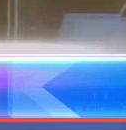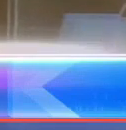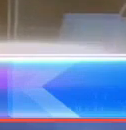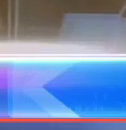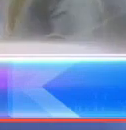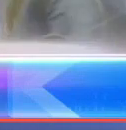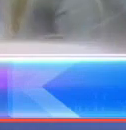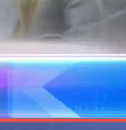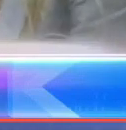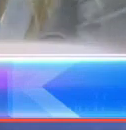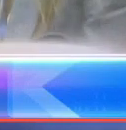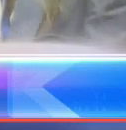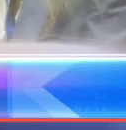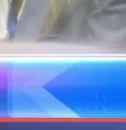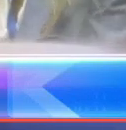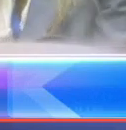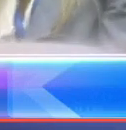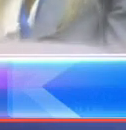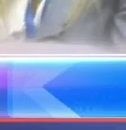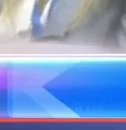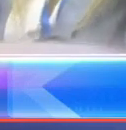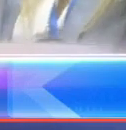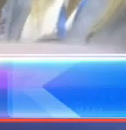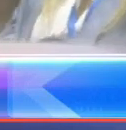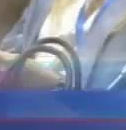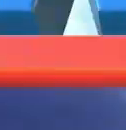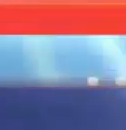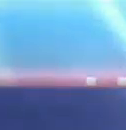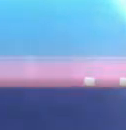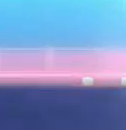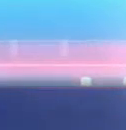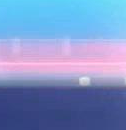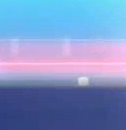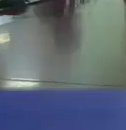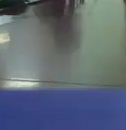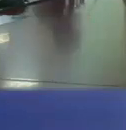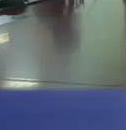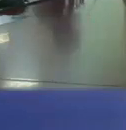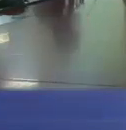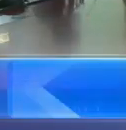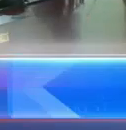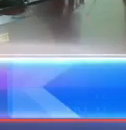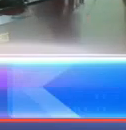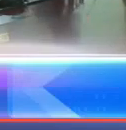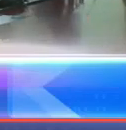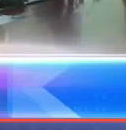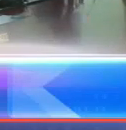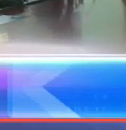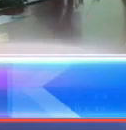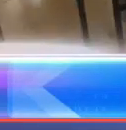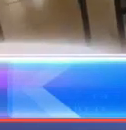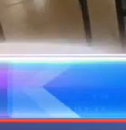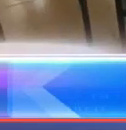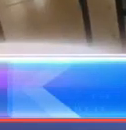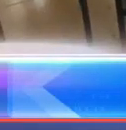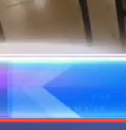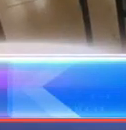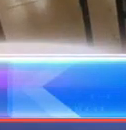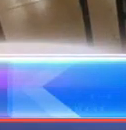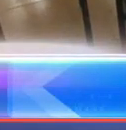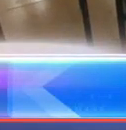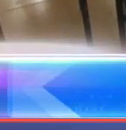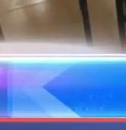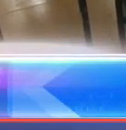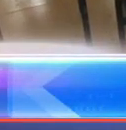miembros de las 15 comisiones especializadas. COE Nacional dispone que las clases presenciales